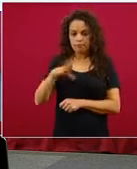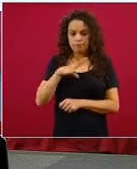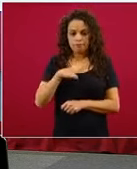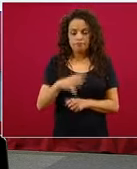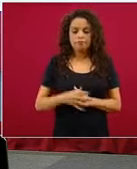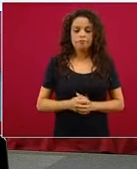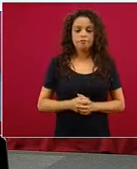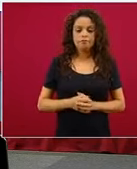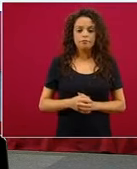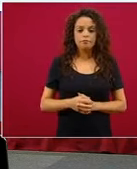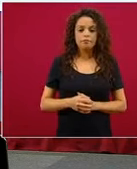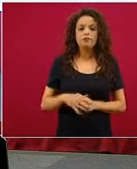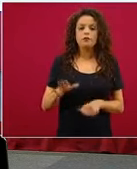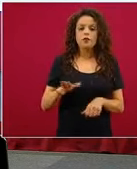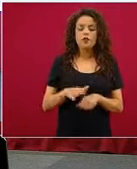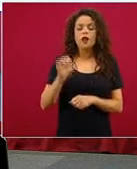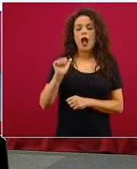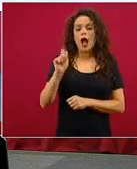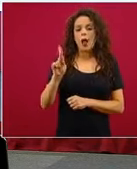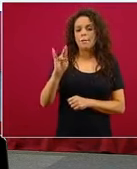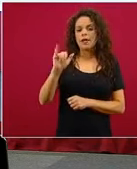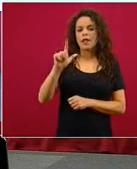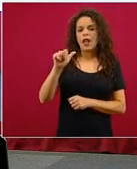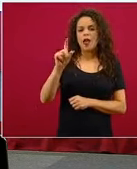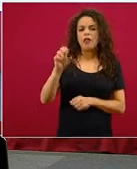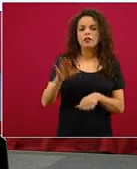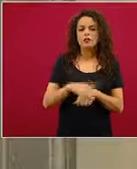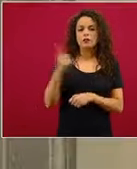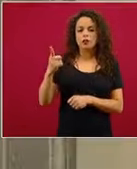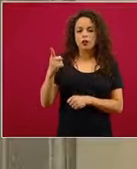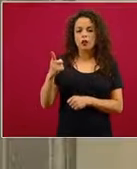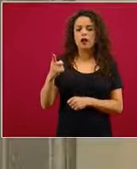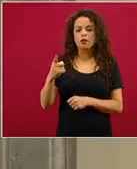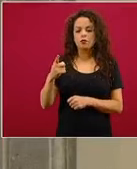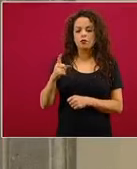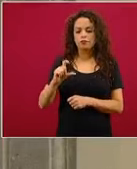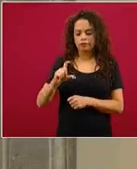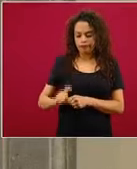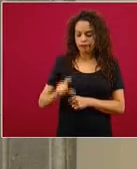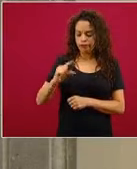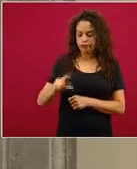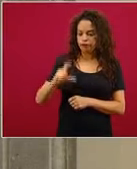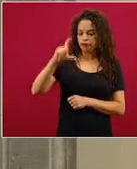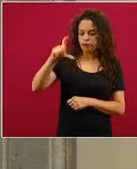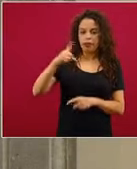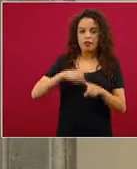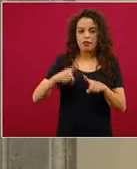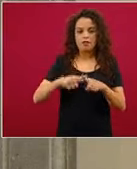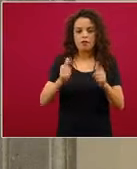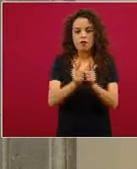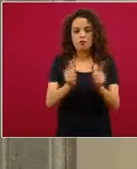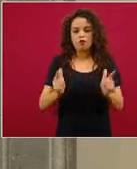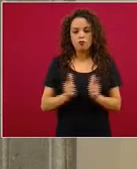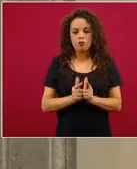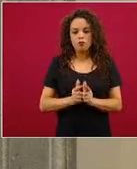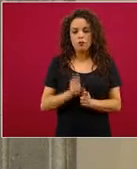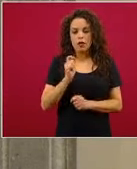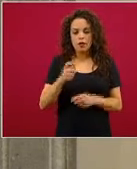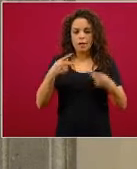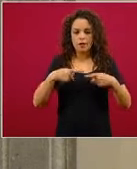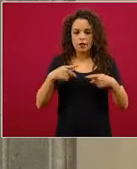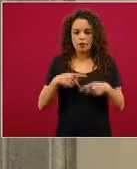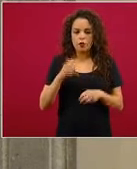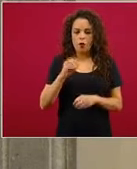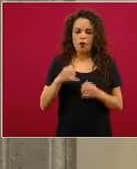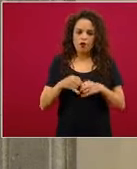decimos apiladas porque en la altura total de la barra están representados varios grupos de personas, en este